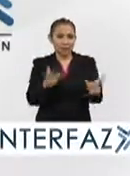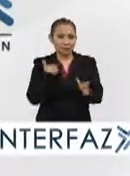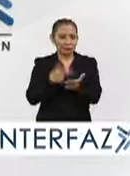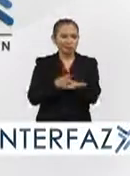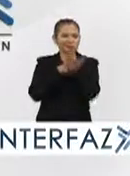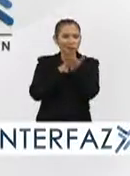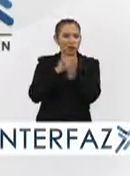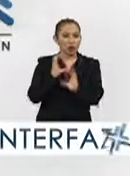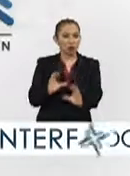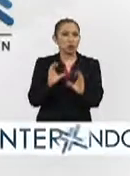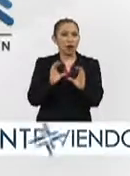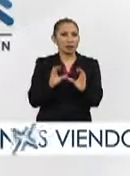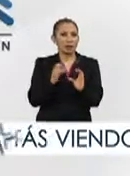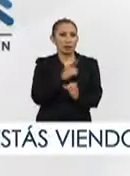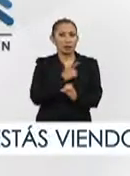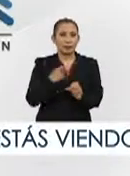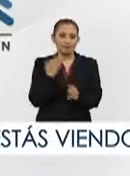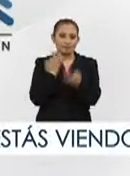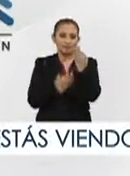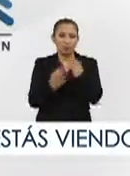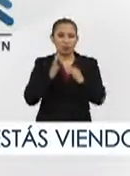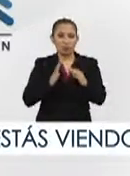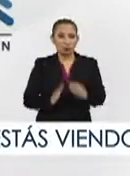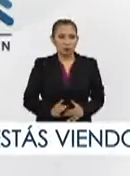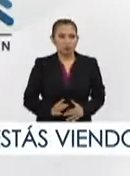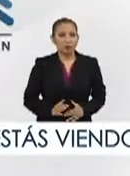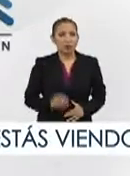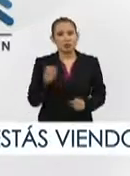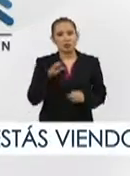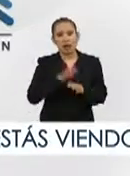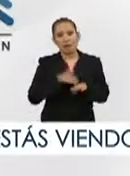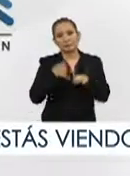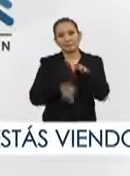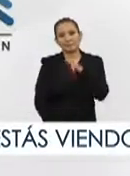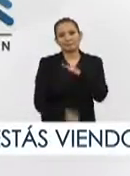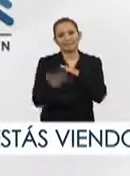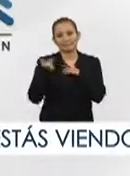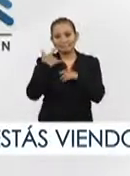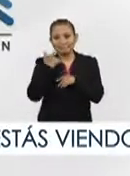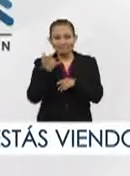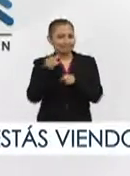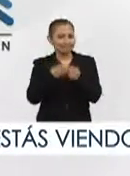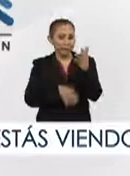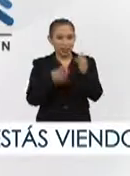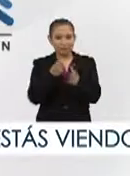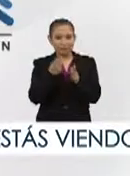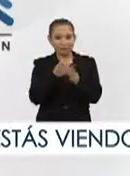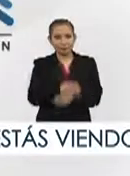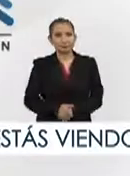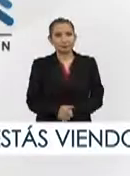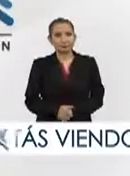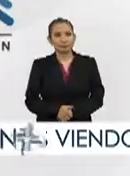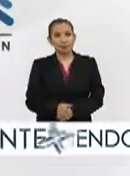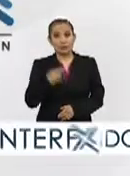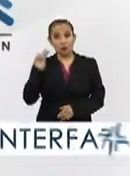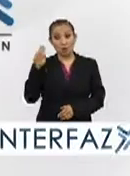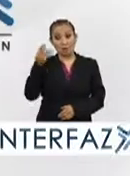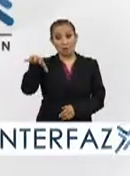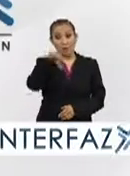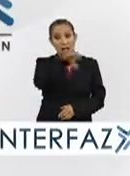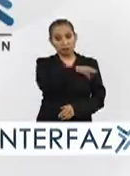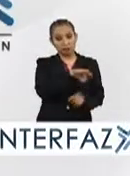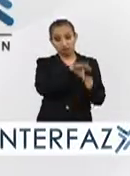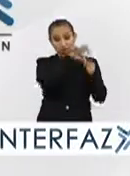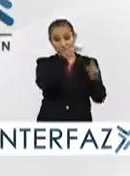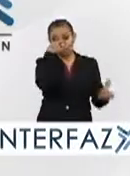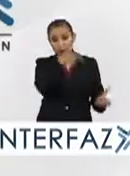enseña sobre el cuidado que tenemos que tener de nuestro cuerpo y mucho más. Perseverancia, ya lo hemos platicado mucho aquí. Así es, y las universidades están poniendo